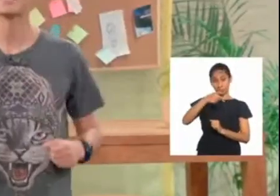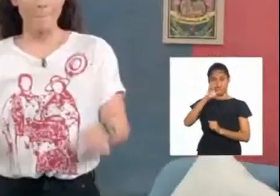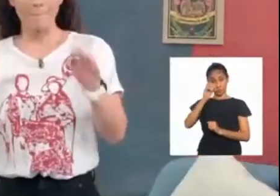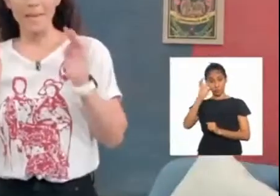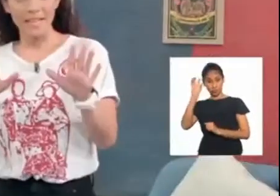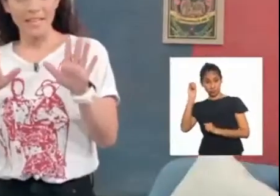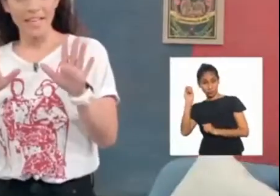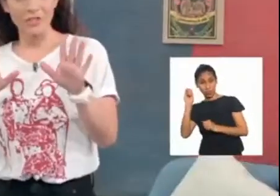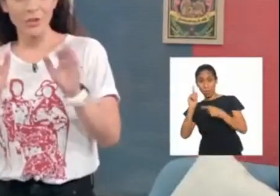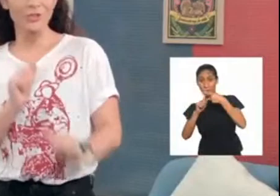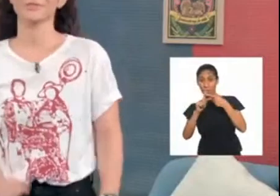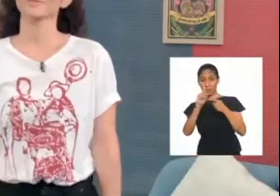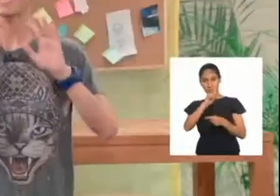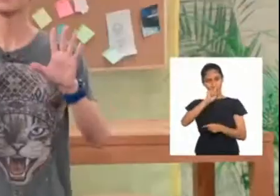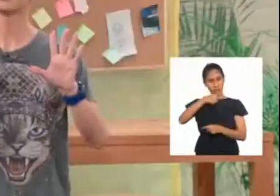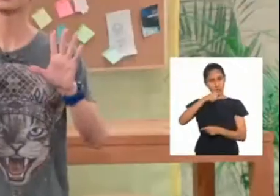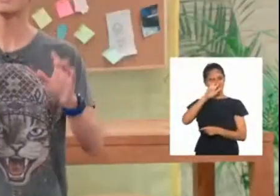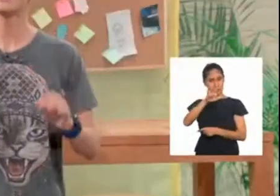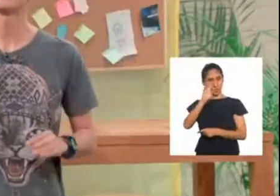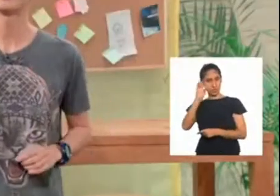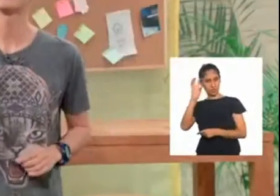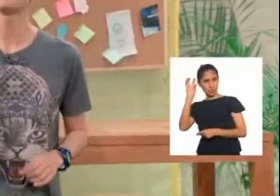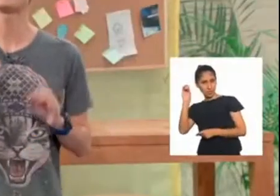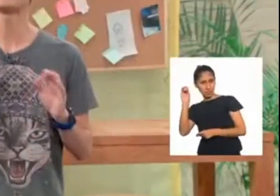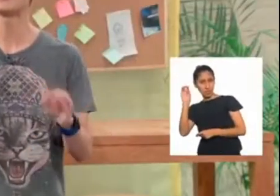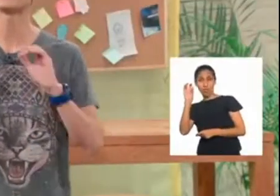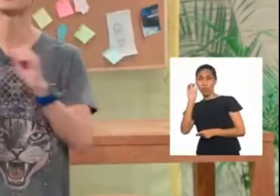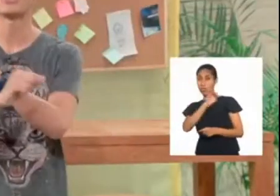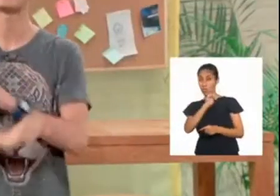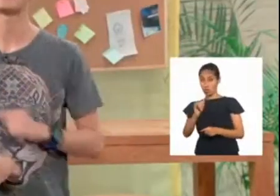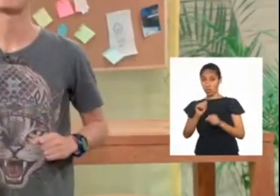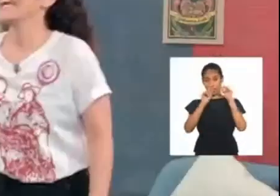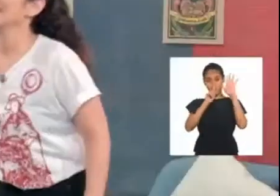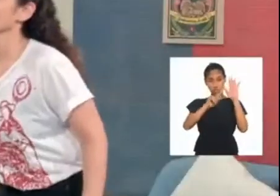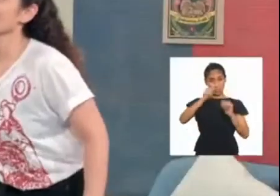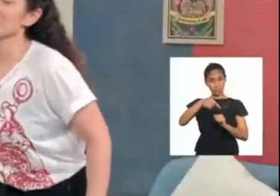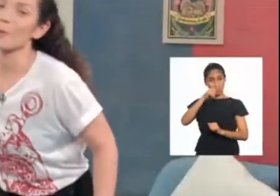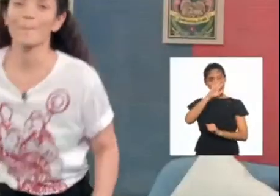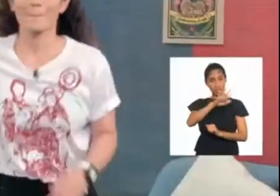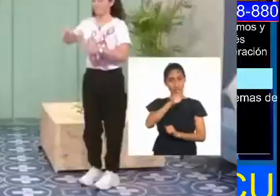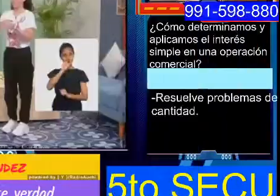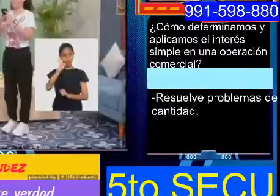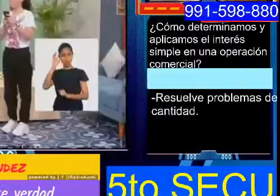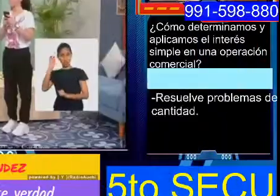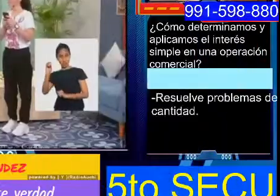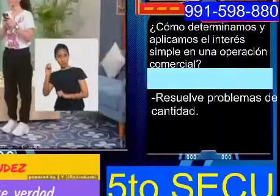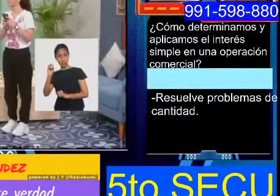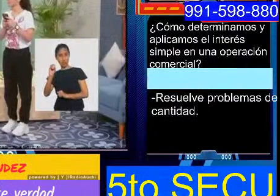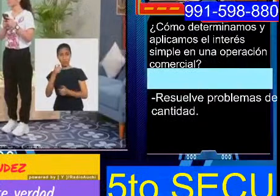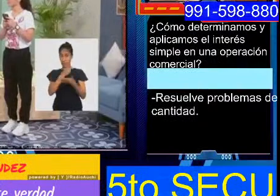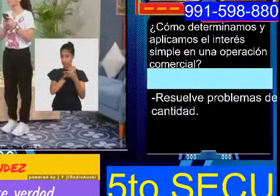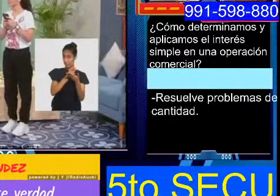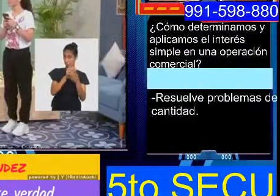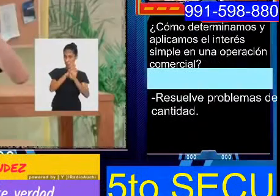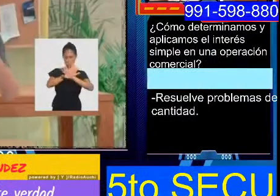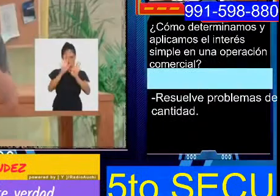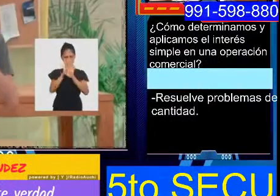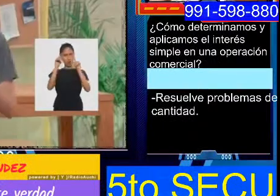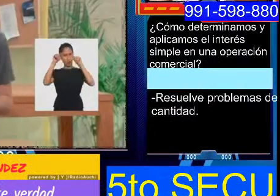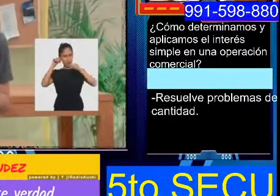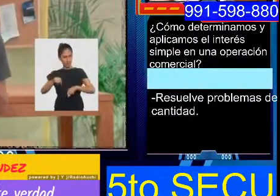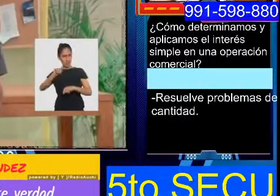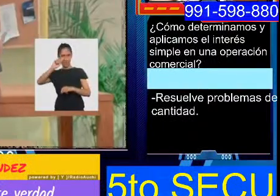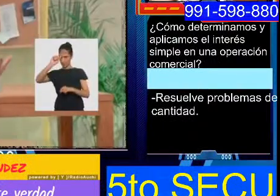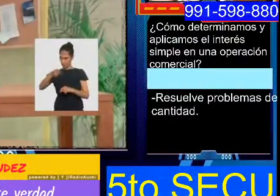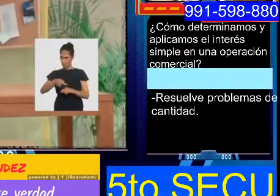interés, 1.500. En total, 6.500 soles. Les escribo. No, espera, Bri.